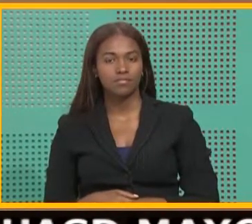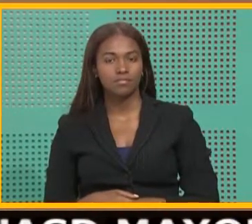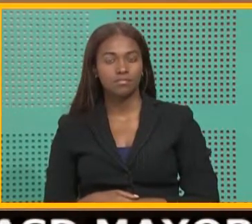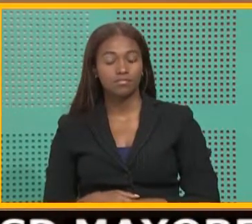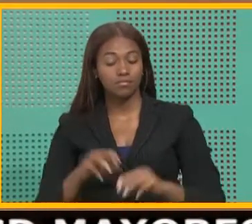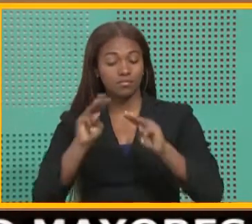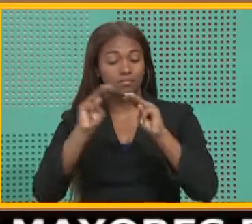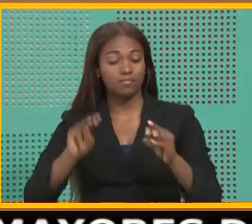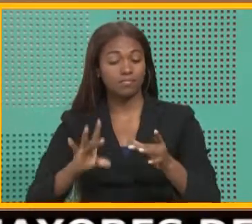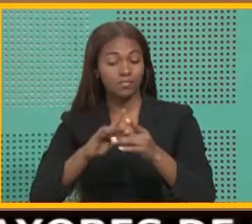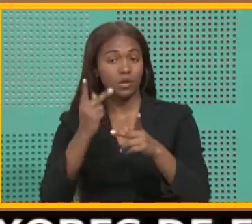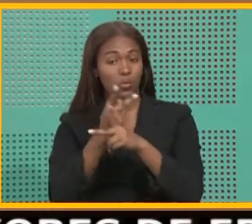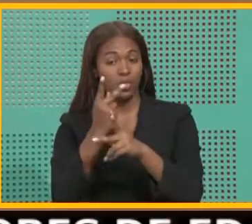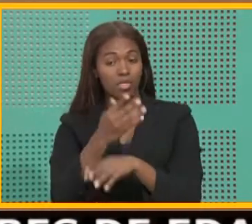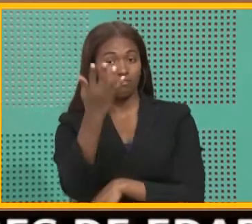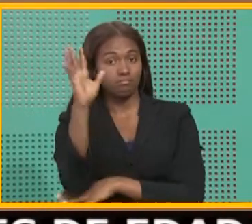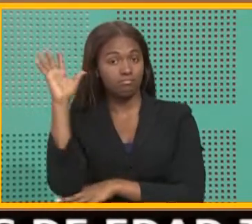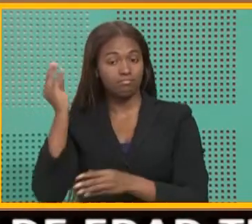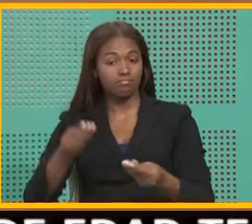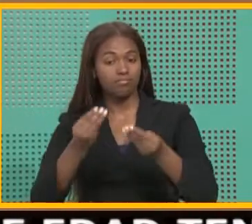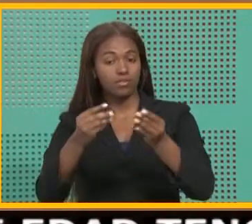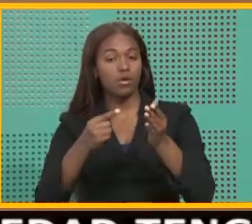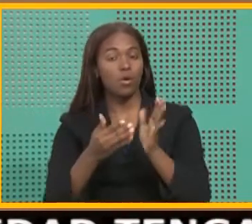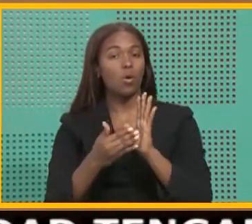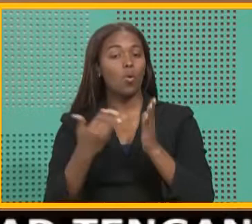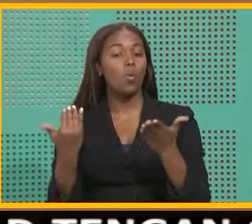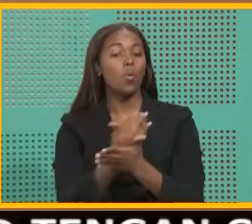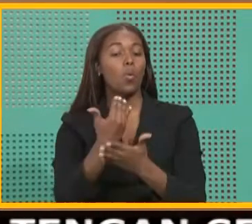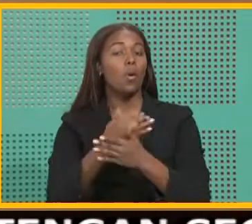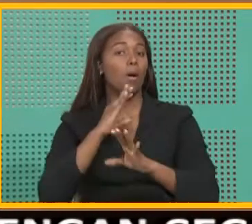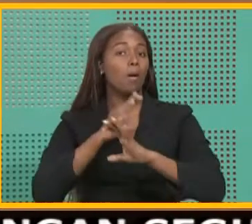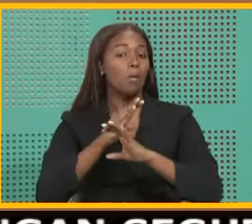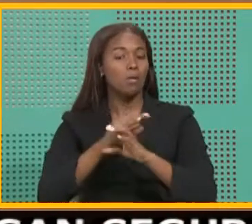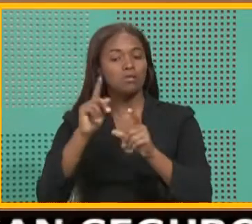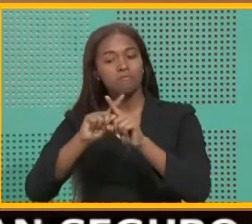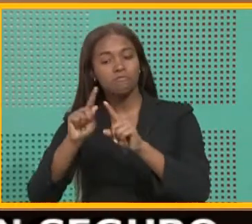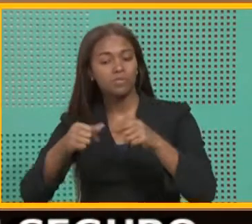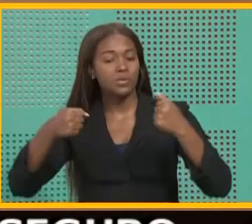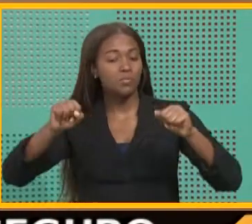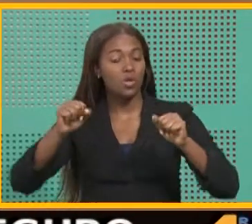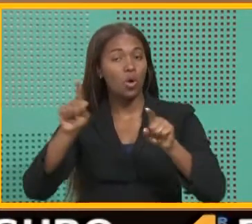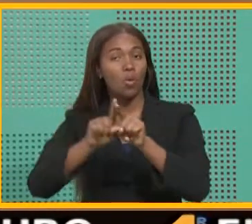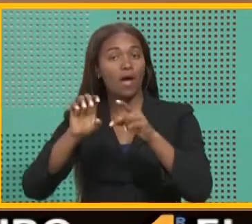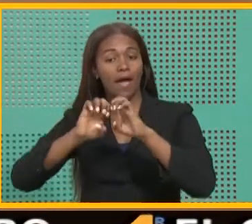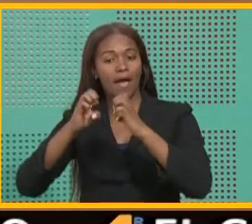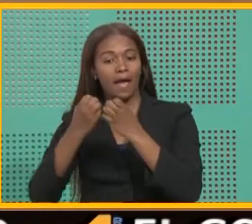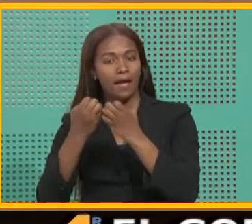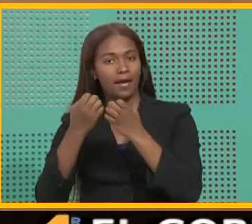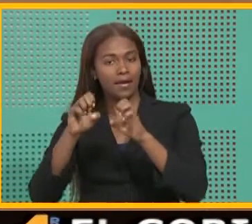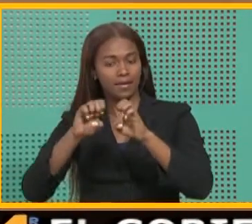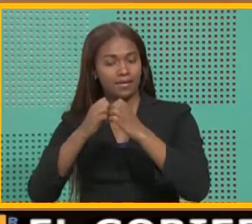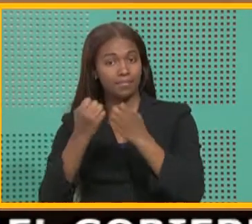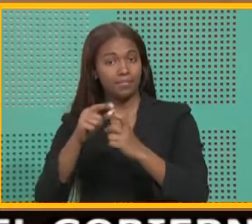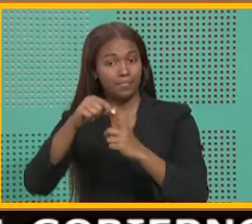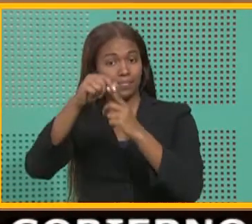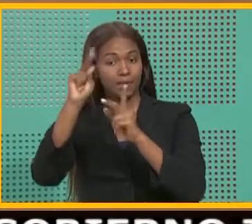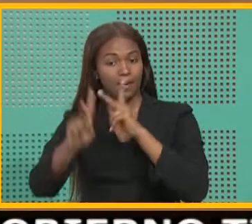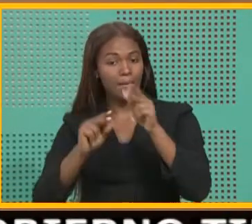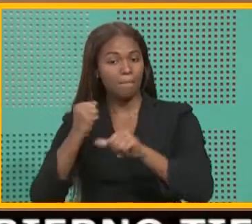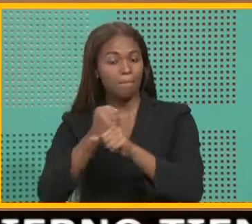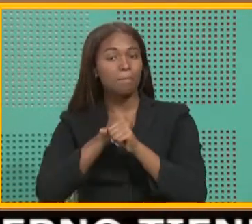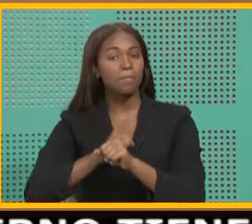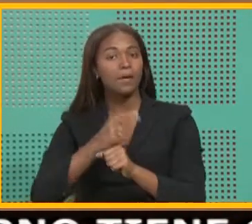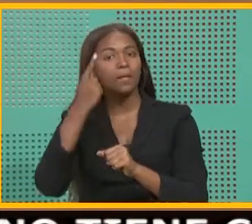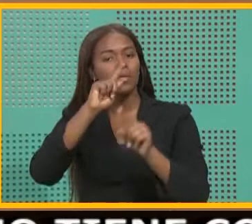El Ministerio de Medio Ambiente entregó un moderno autobús, varias motocicletas y equipos especiales de protección personal a las